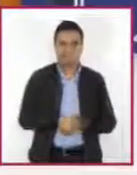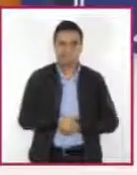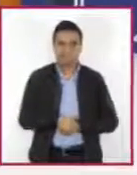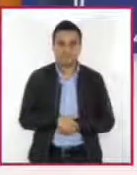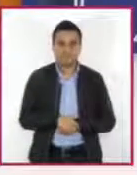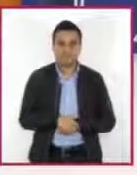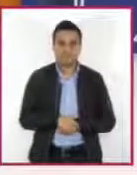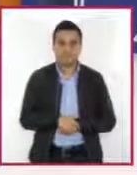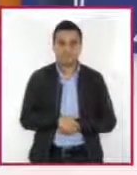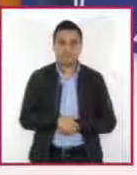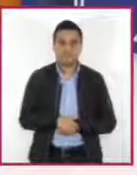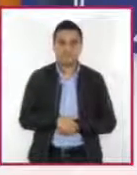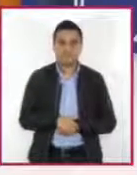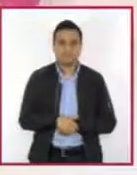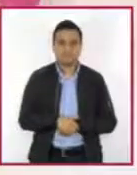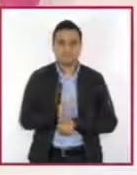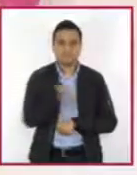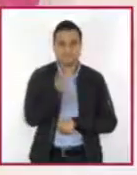Uno.